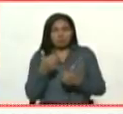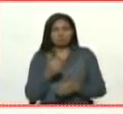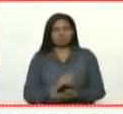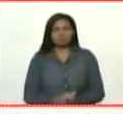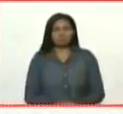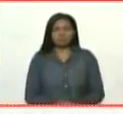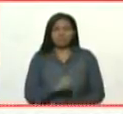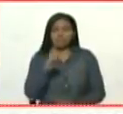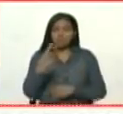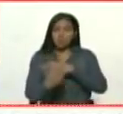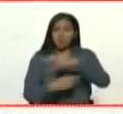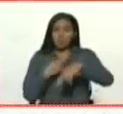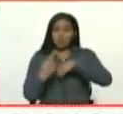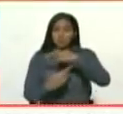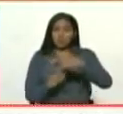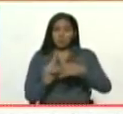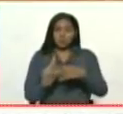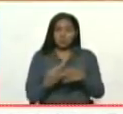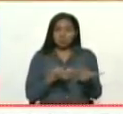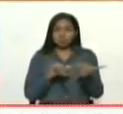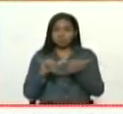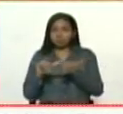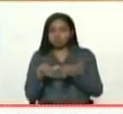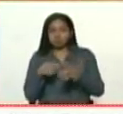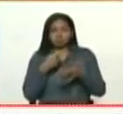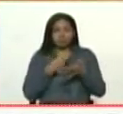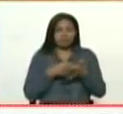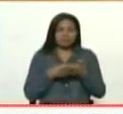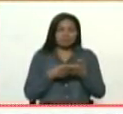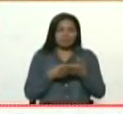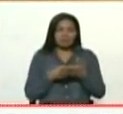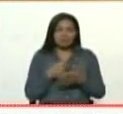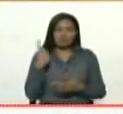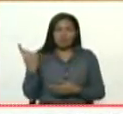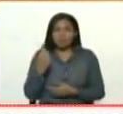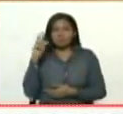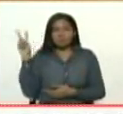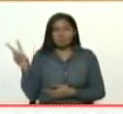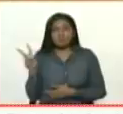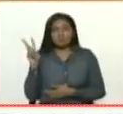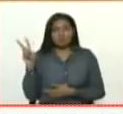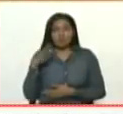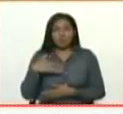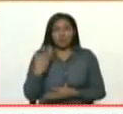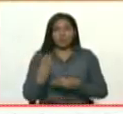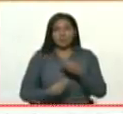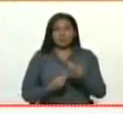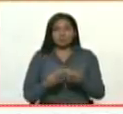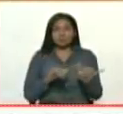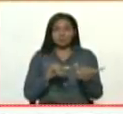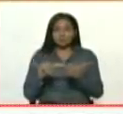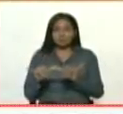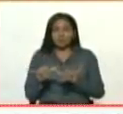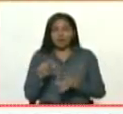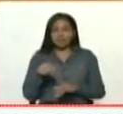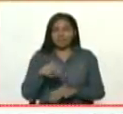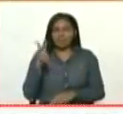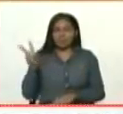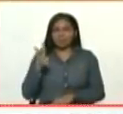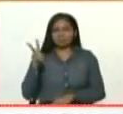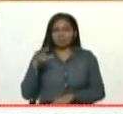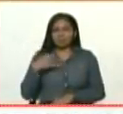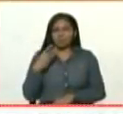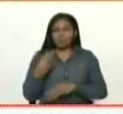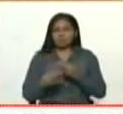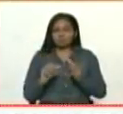Es una revolución monetaria, financiera, que solo Venezuela puede hacer. Que solo desde Venezuela